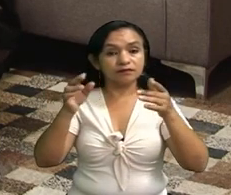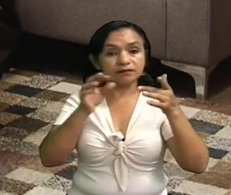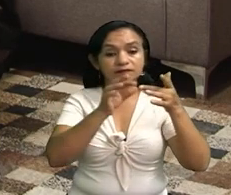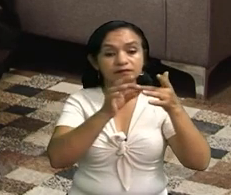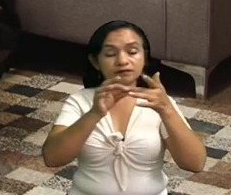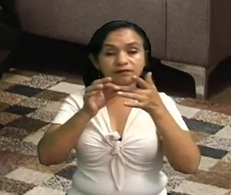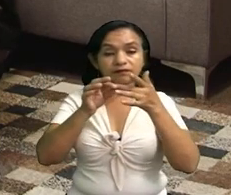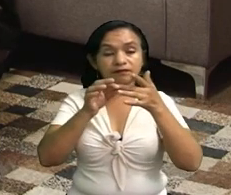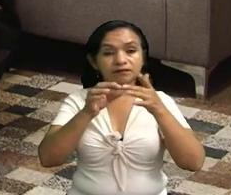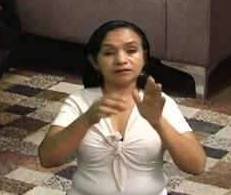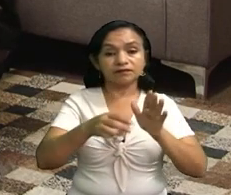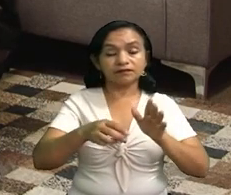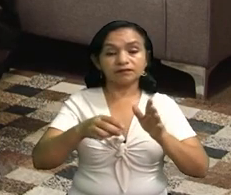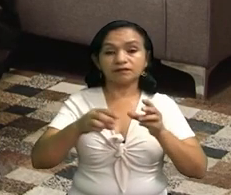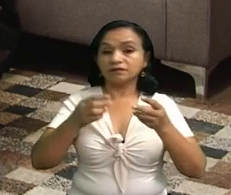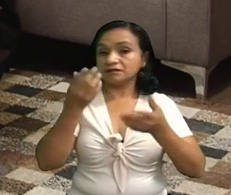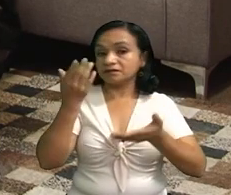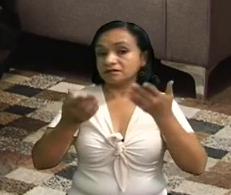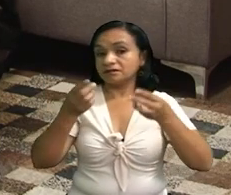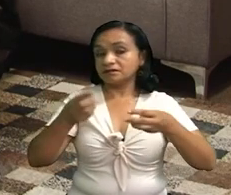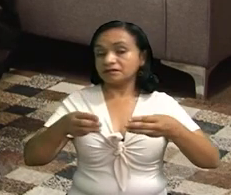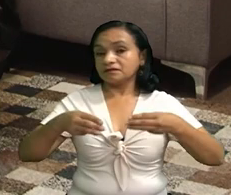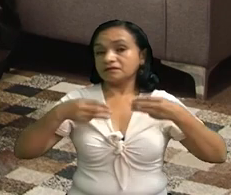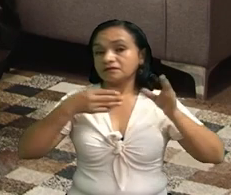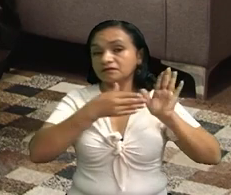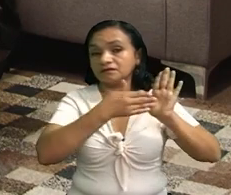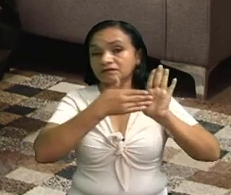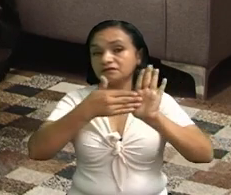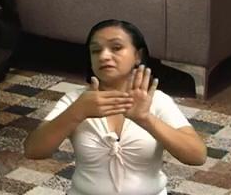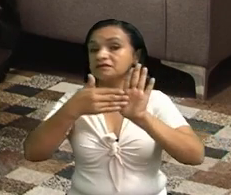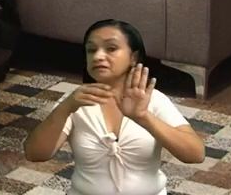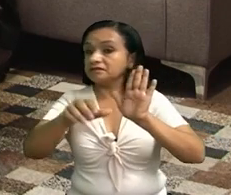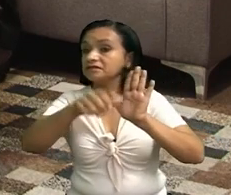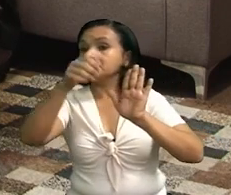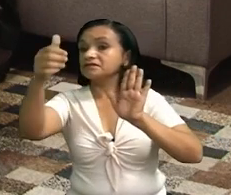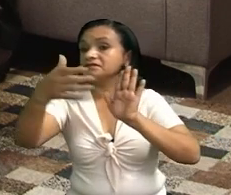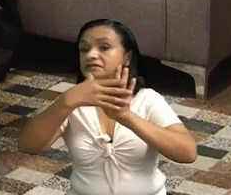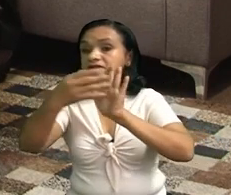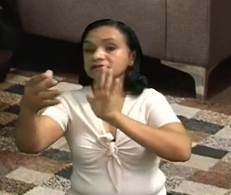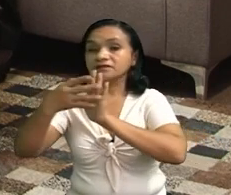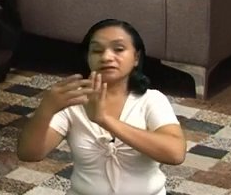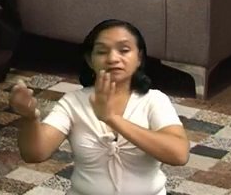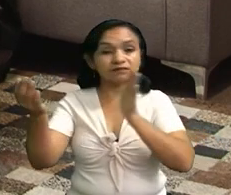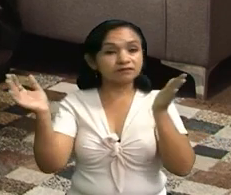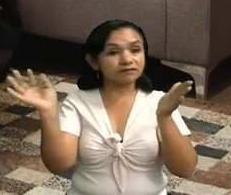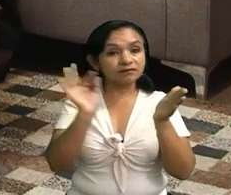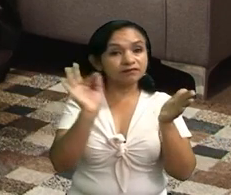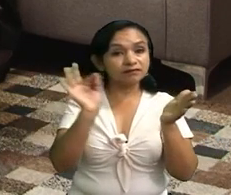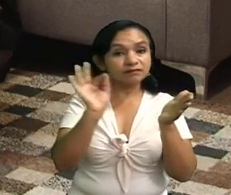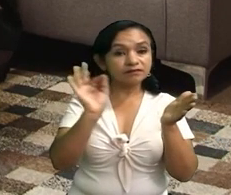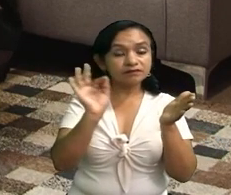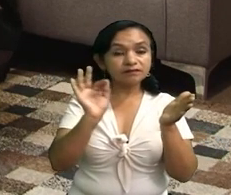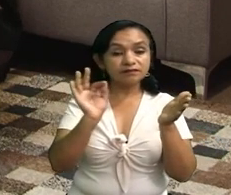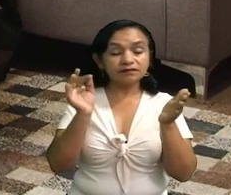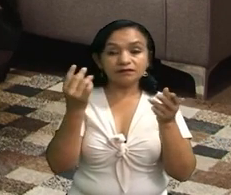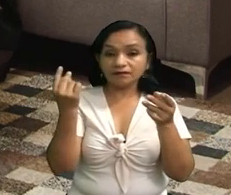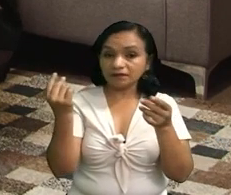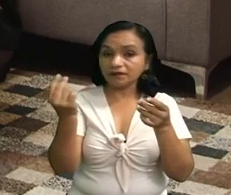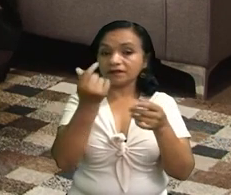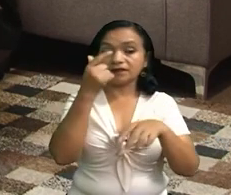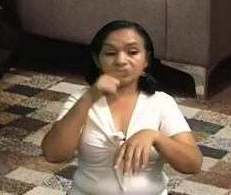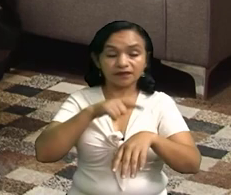no sé, sabría, sería lo correcto utilizar ese término, pero es decir, por la descripción y además por la celeridad de los tiempos, creo